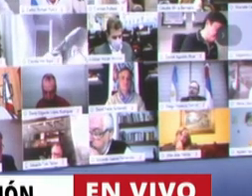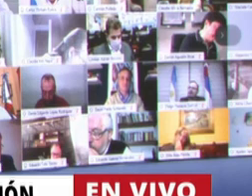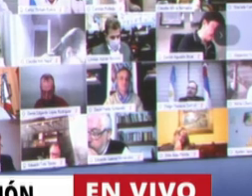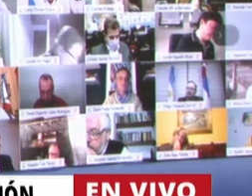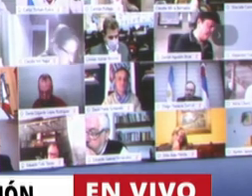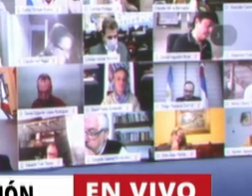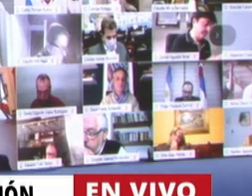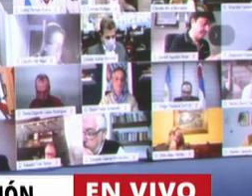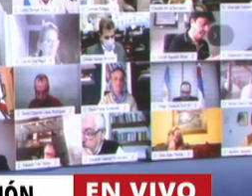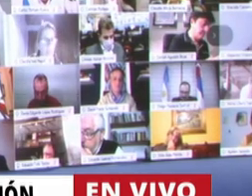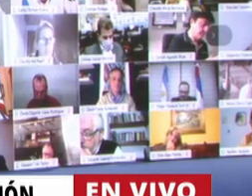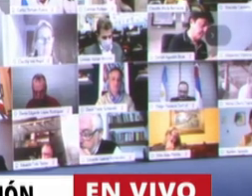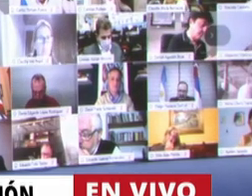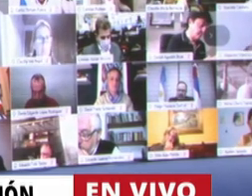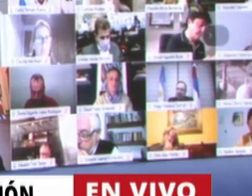an